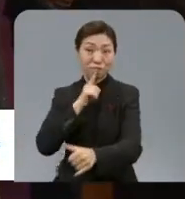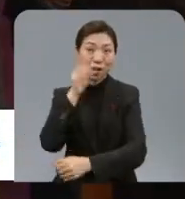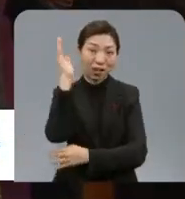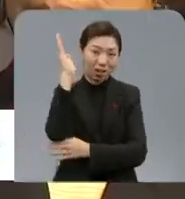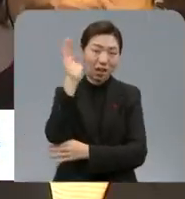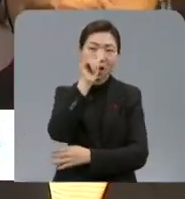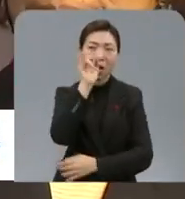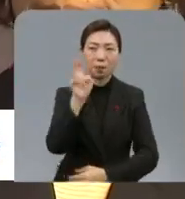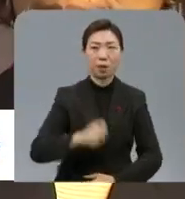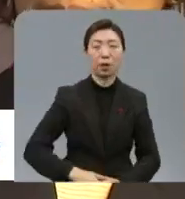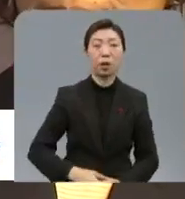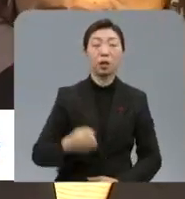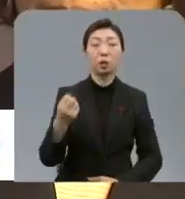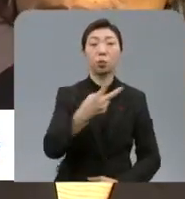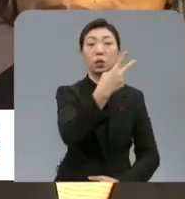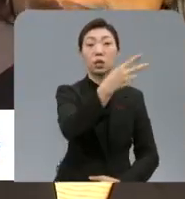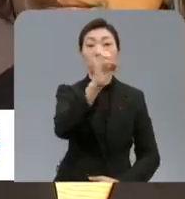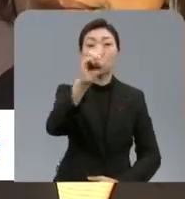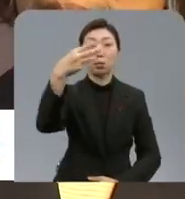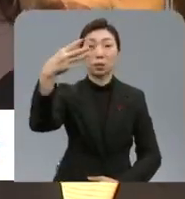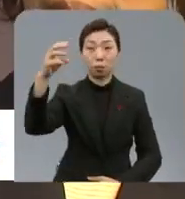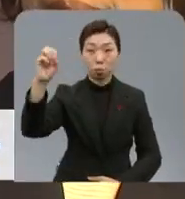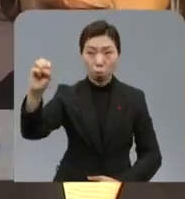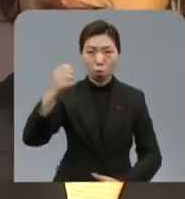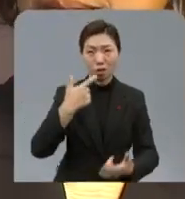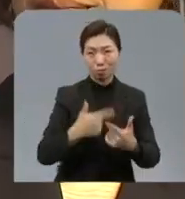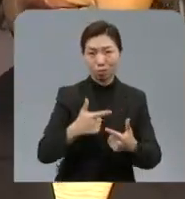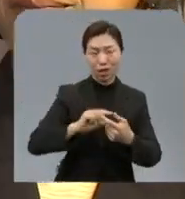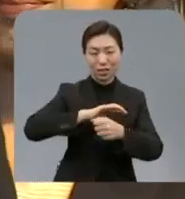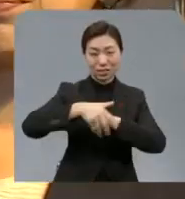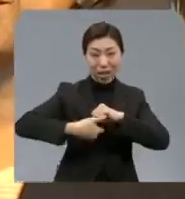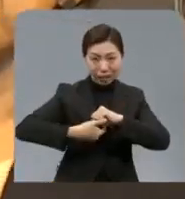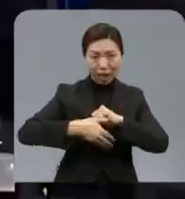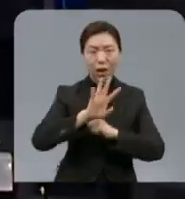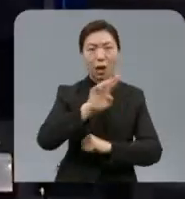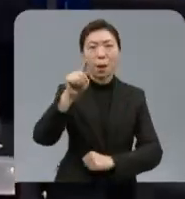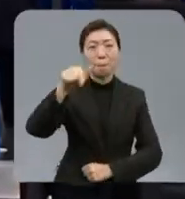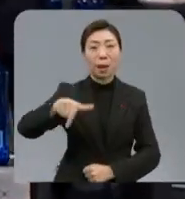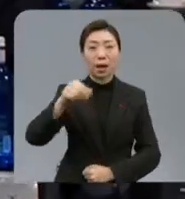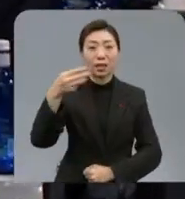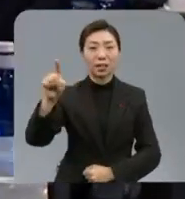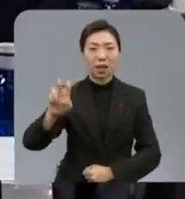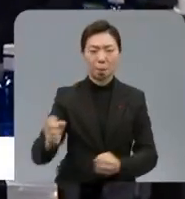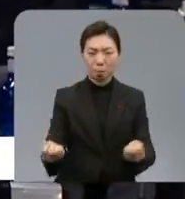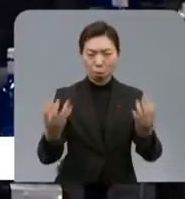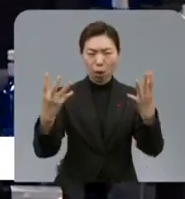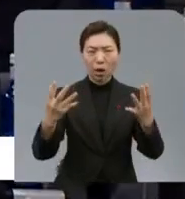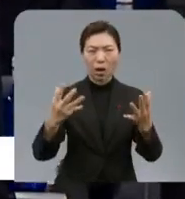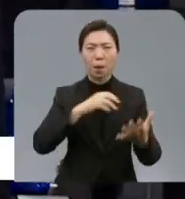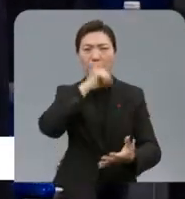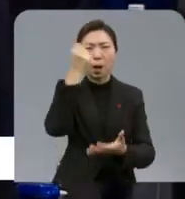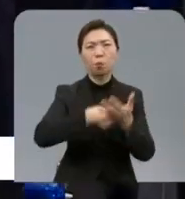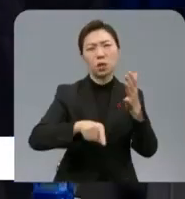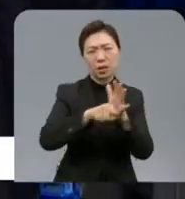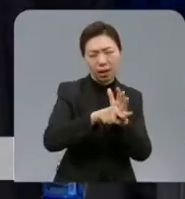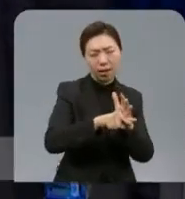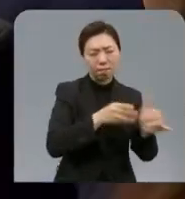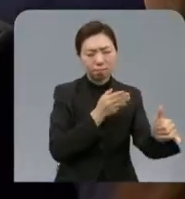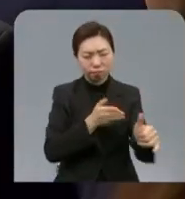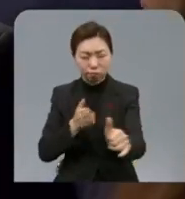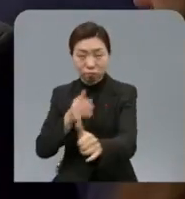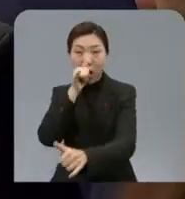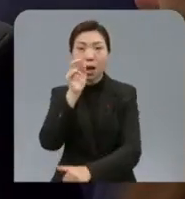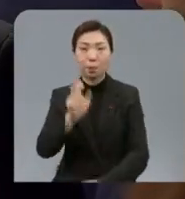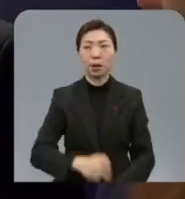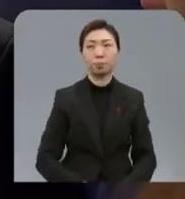ofrece el país y en promocionar los productos de Corea para fomentar las exportaciones más que en concretar Cumbres bilaterales con líderes de